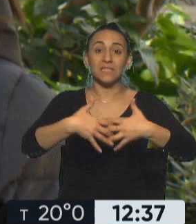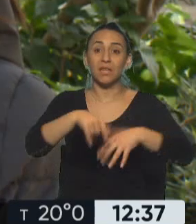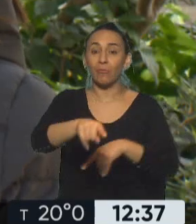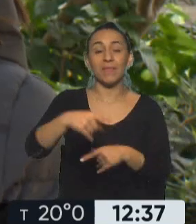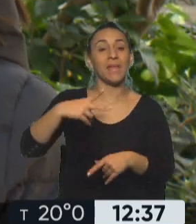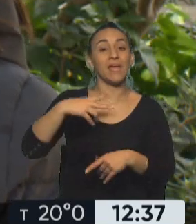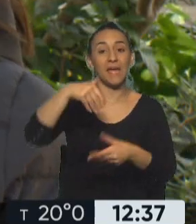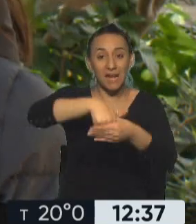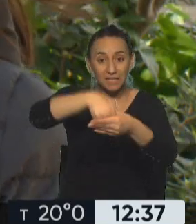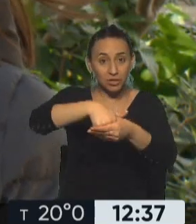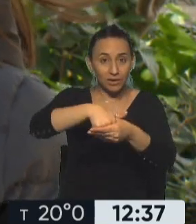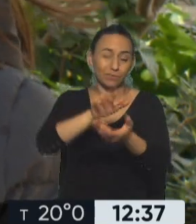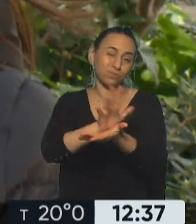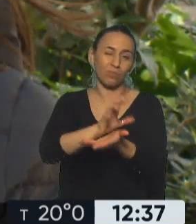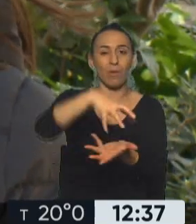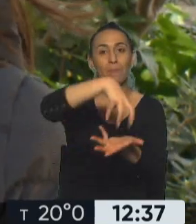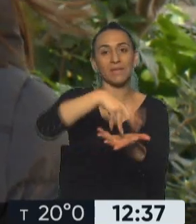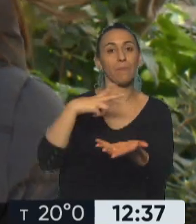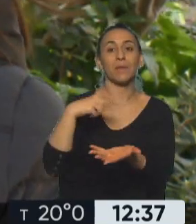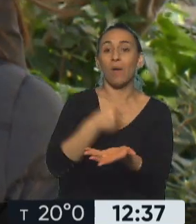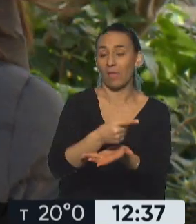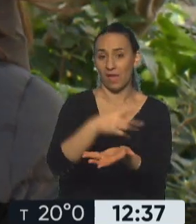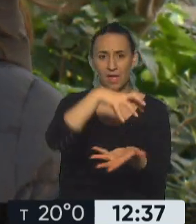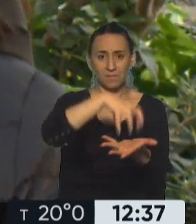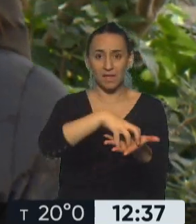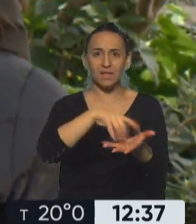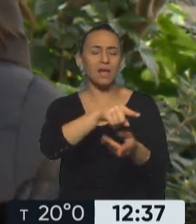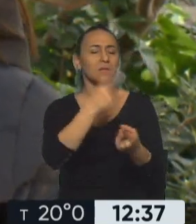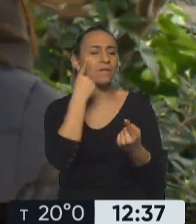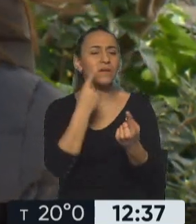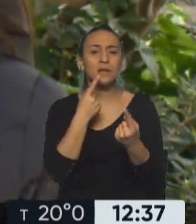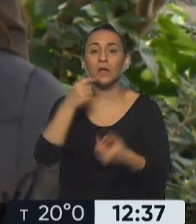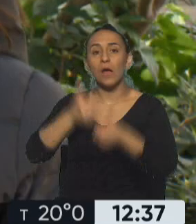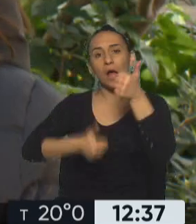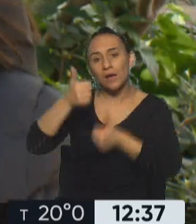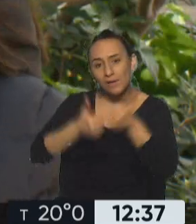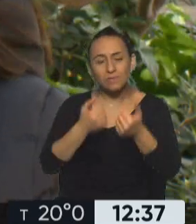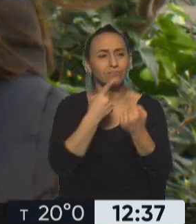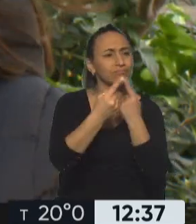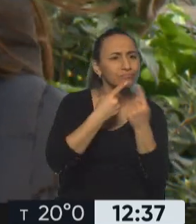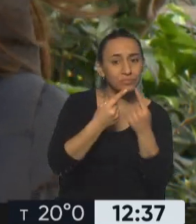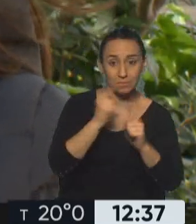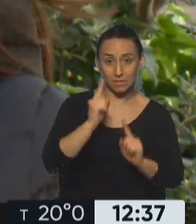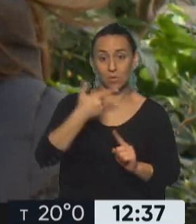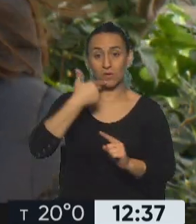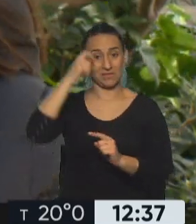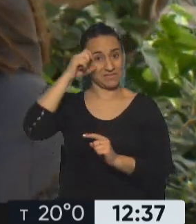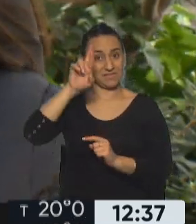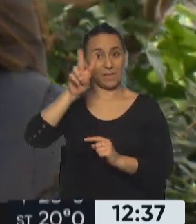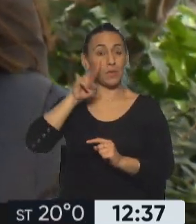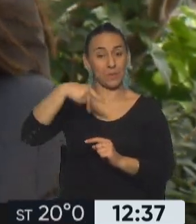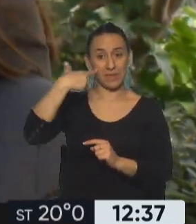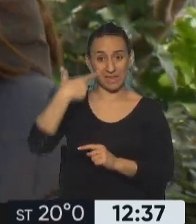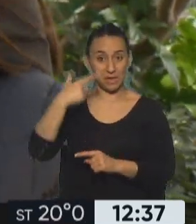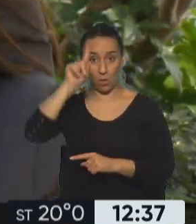en la Ciudad de Buenos Aires, que hay una empresa que nadie pudo auditar, que hay documentación en la justicia, la propia Servini de Cubría tiene esta